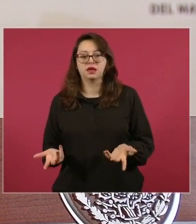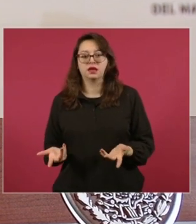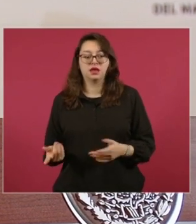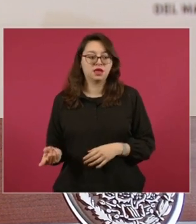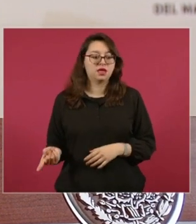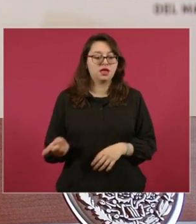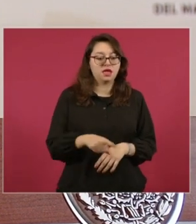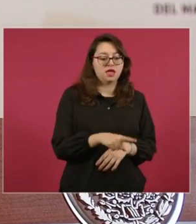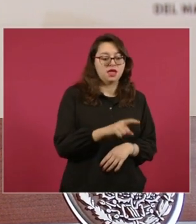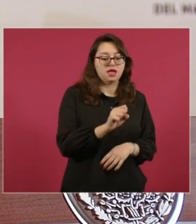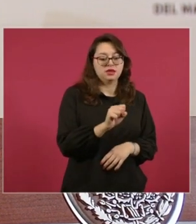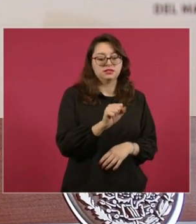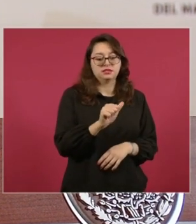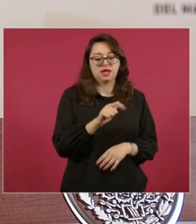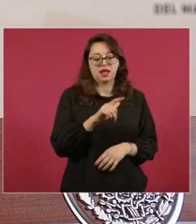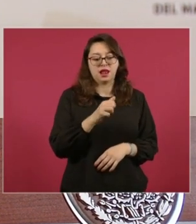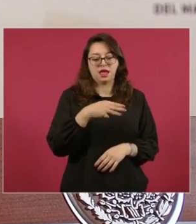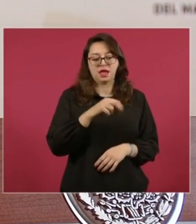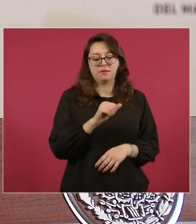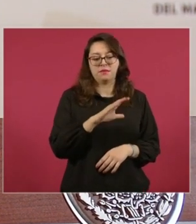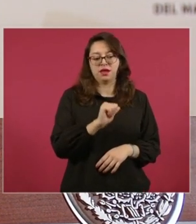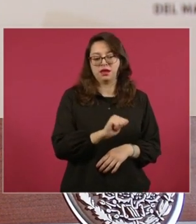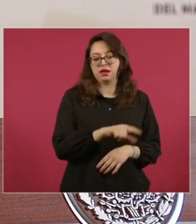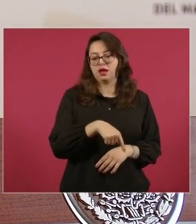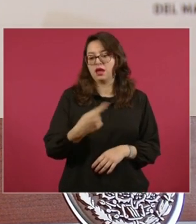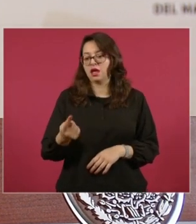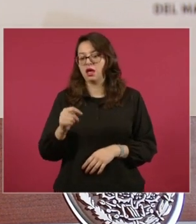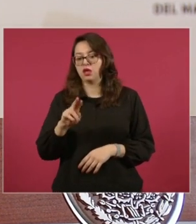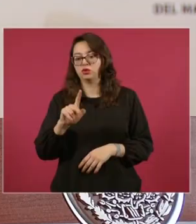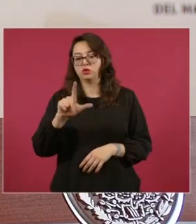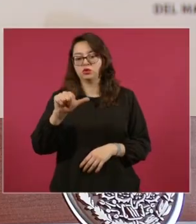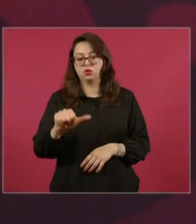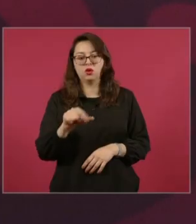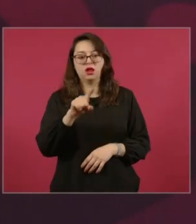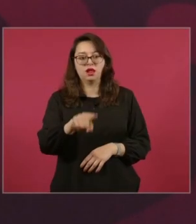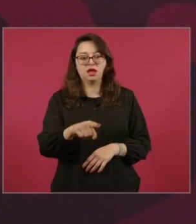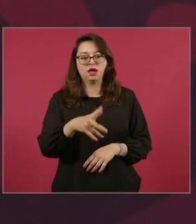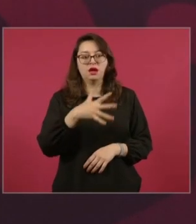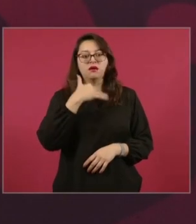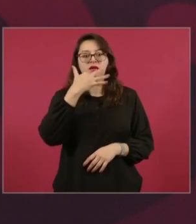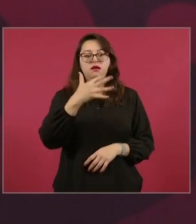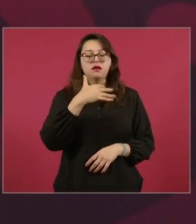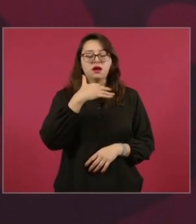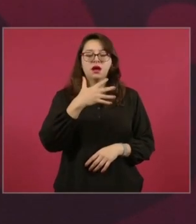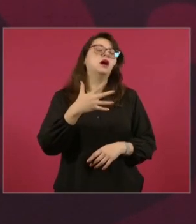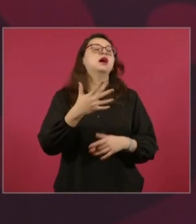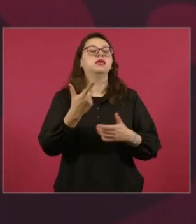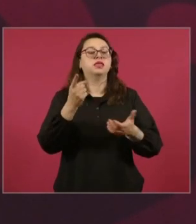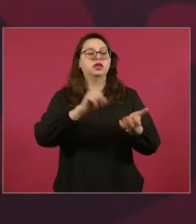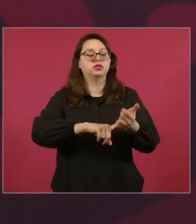Salamanca y la refinería de Tula producen gasolinas, pero también mucho combustóleo,